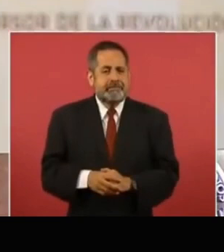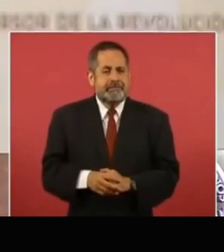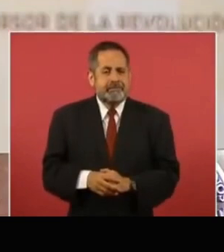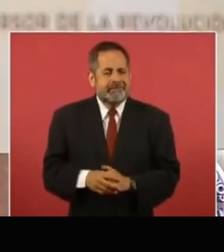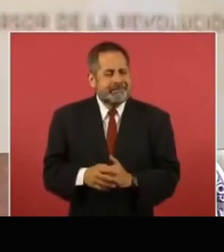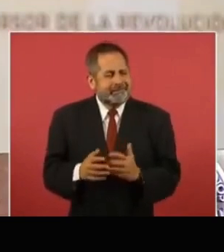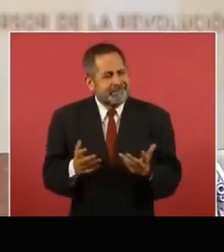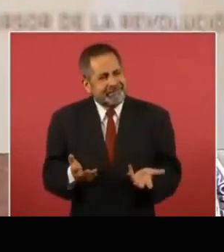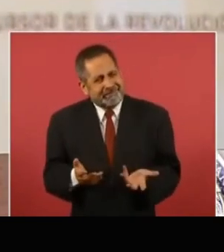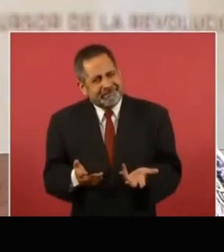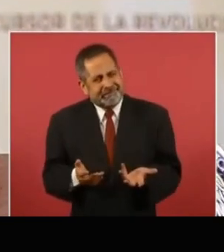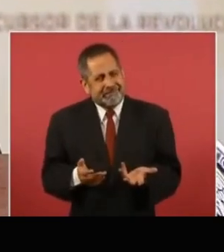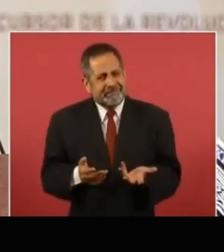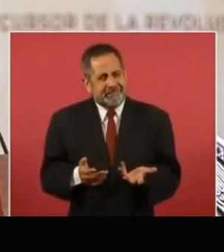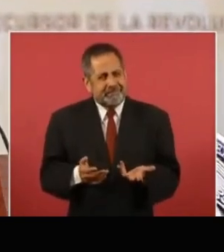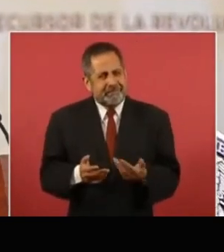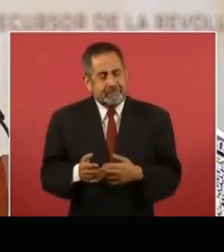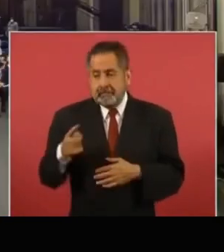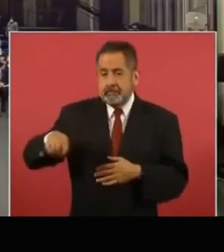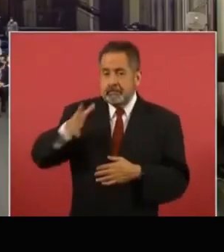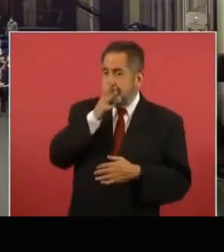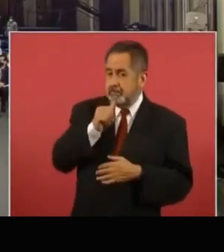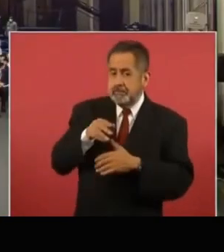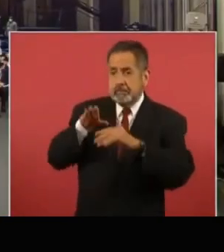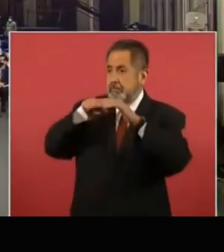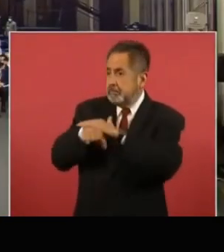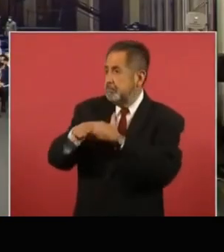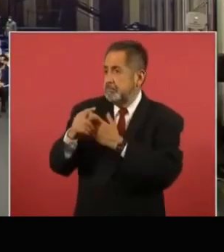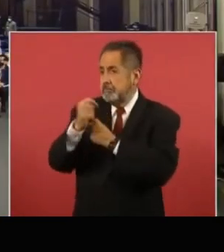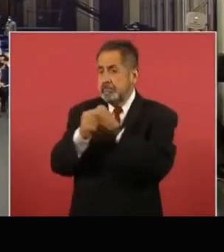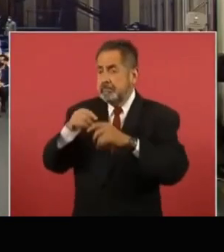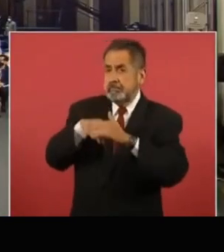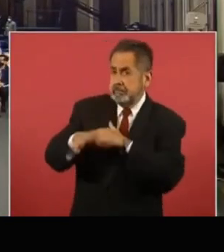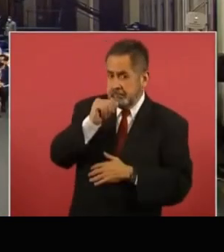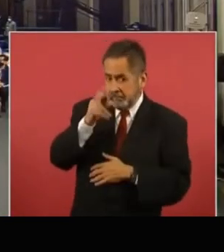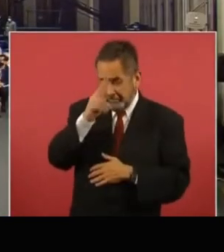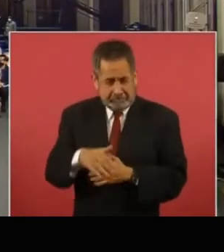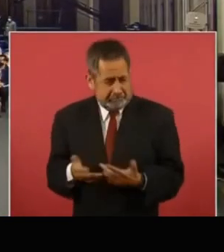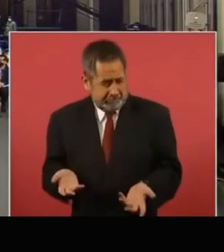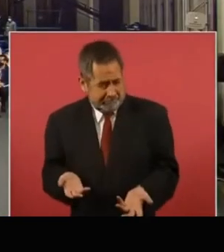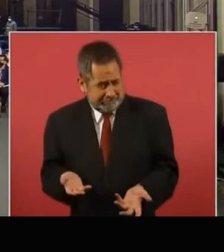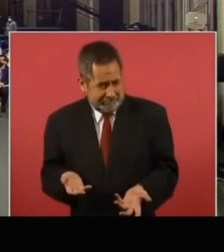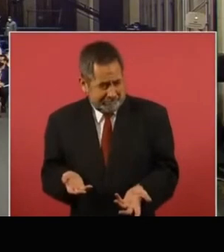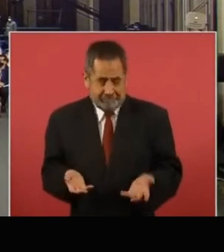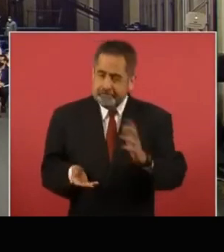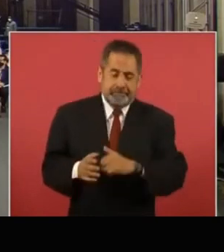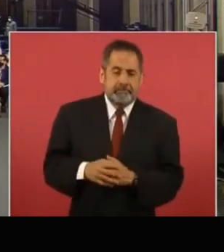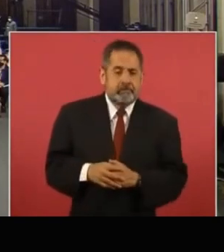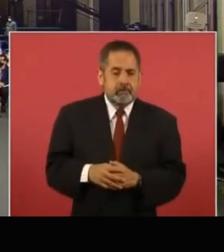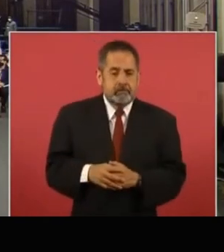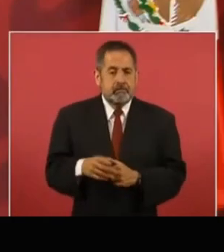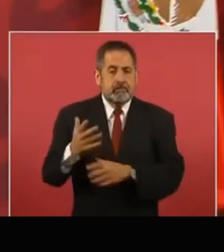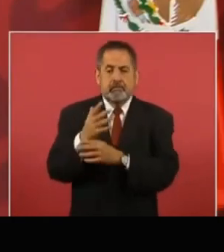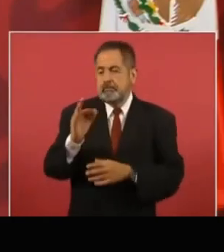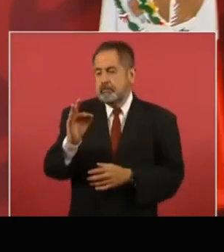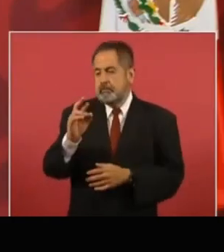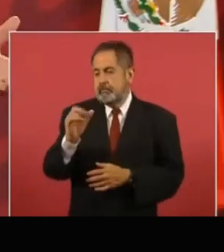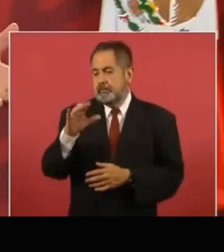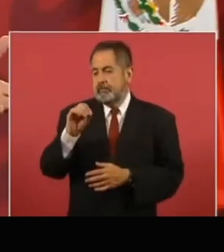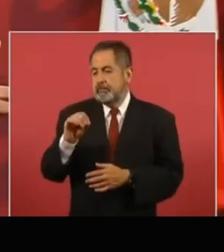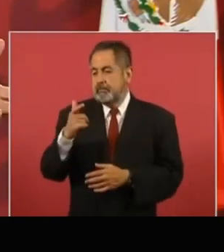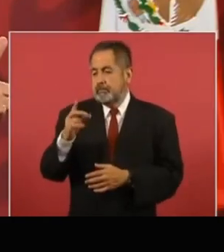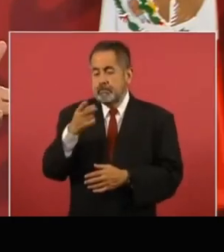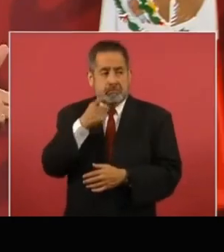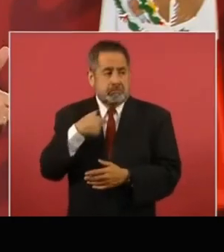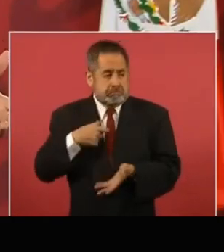entonces ya no van a ir a poder comprar nada los servidores por cierto dejo dicho francisco garduño que no compro